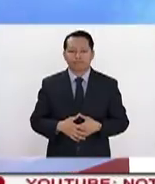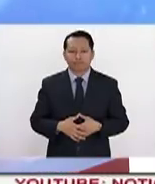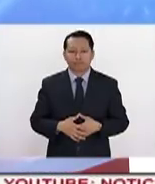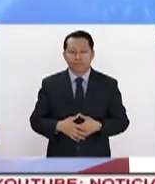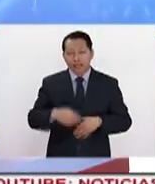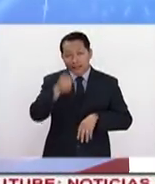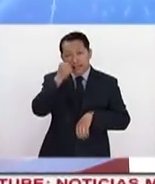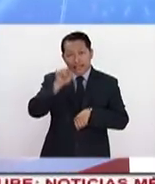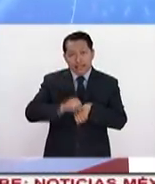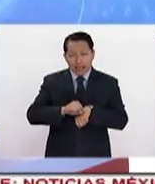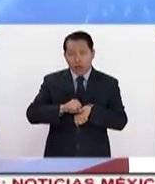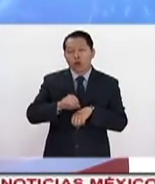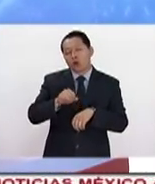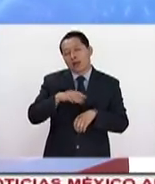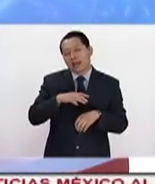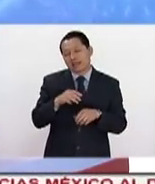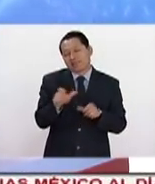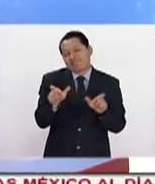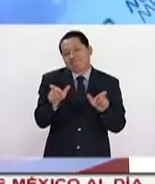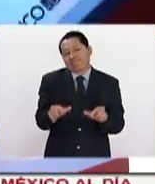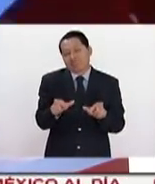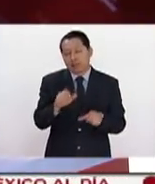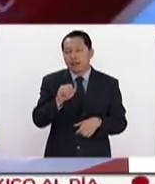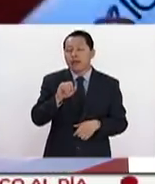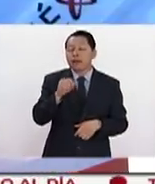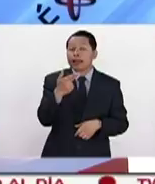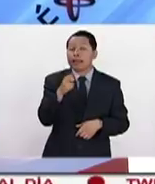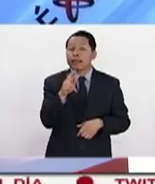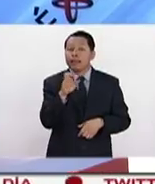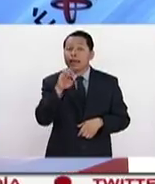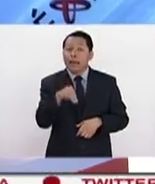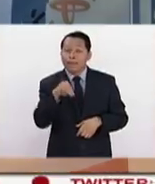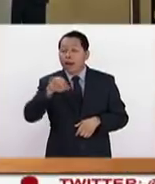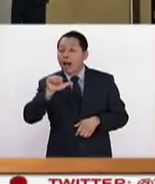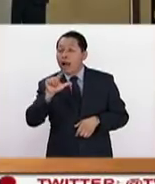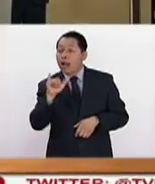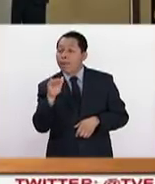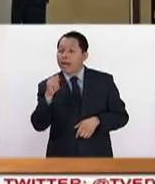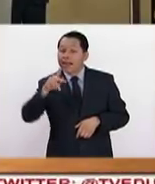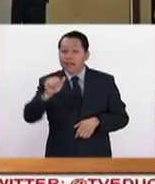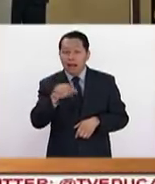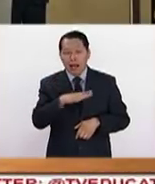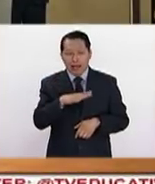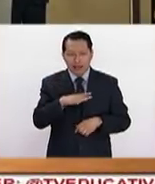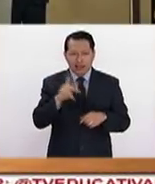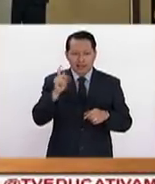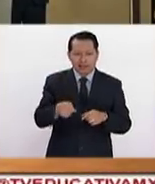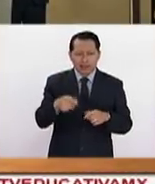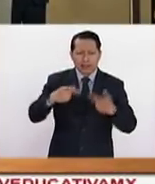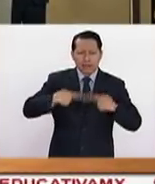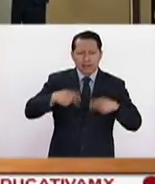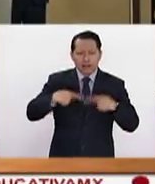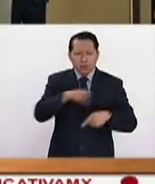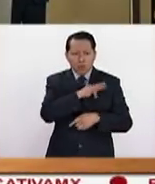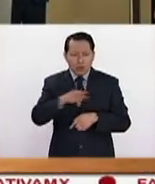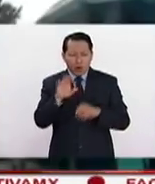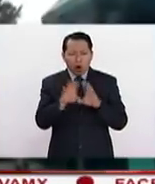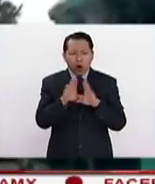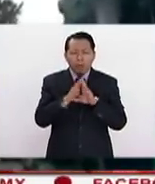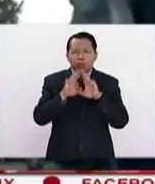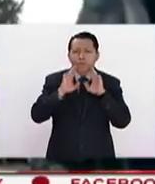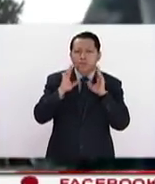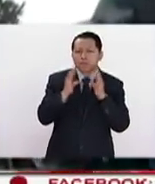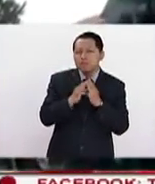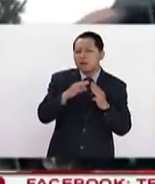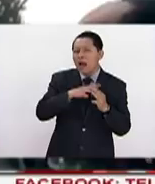Y el secretario de Seguridad de la Ciudad de México, Irán Almeida, informó que en lo que va del año, 748 personas han sido detenidas por narcomenudeo. De